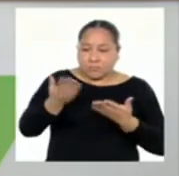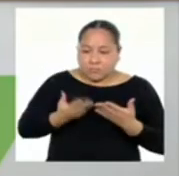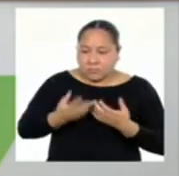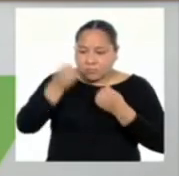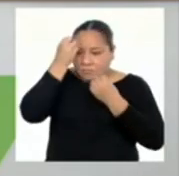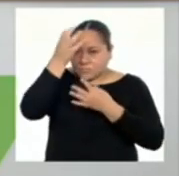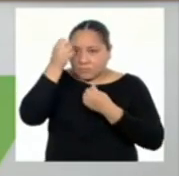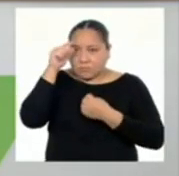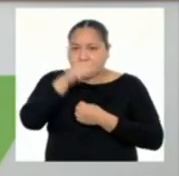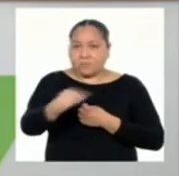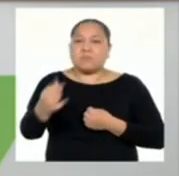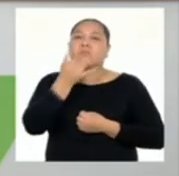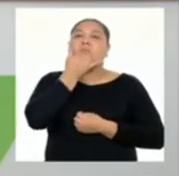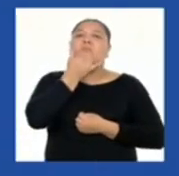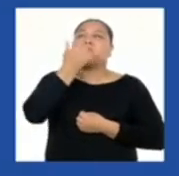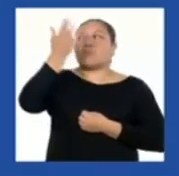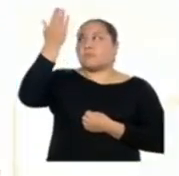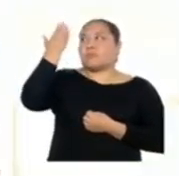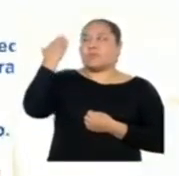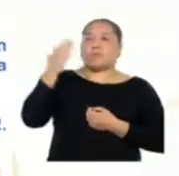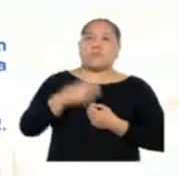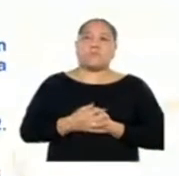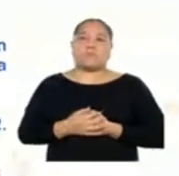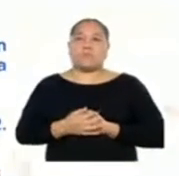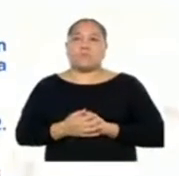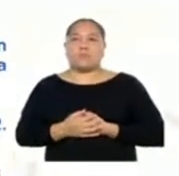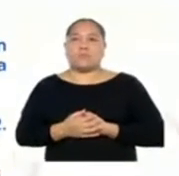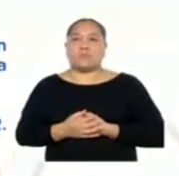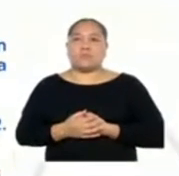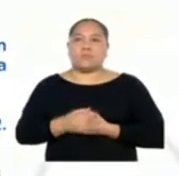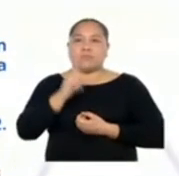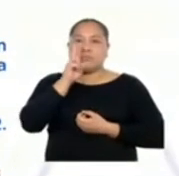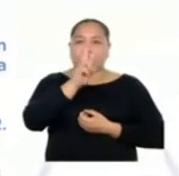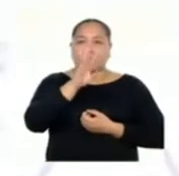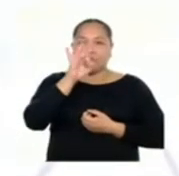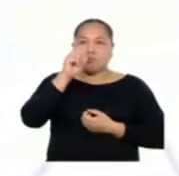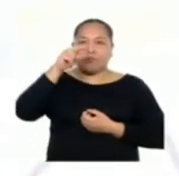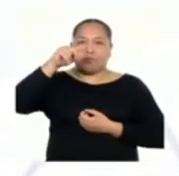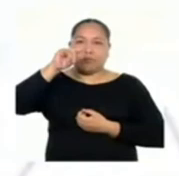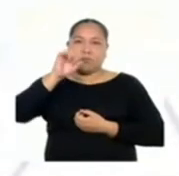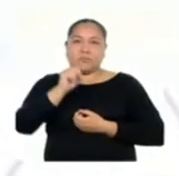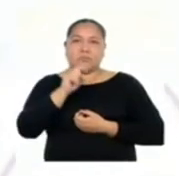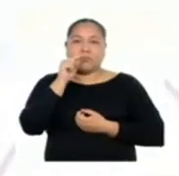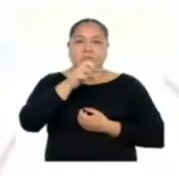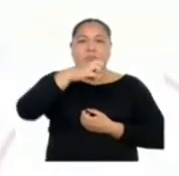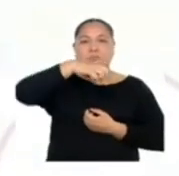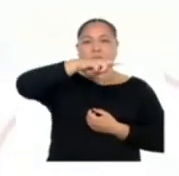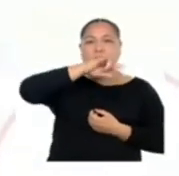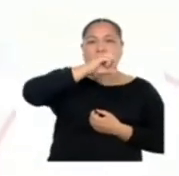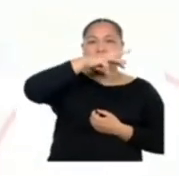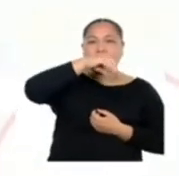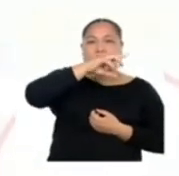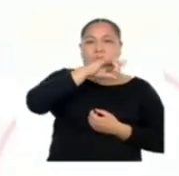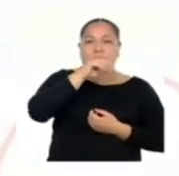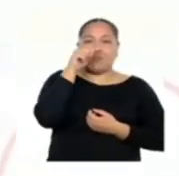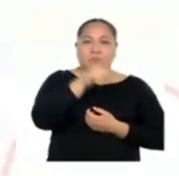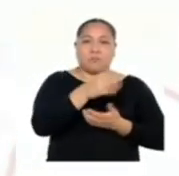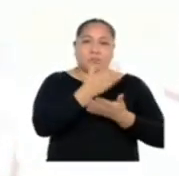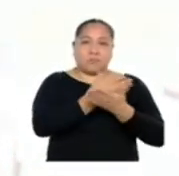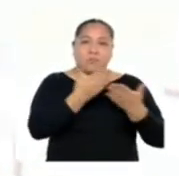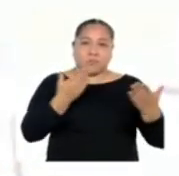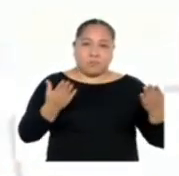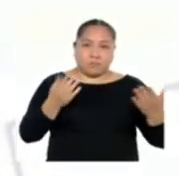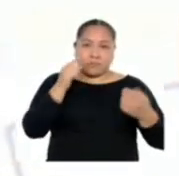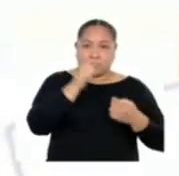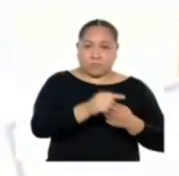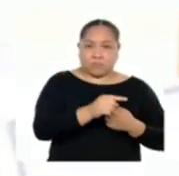informan sobre los hechos del pasado. Hay dos tipos de fuentes. Las primarias son las que se han